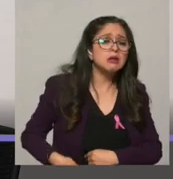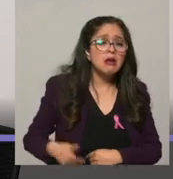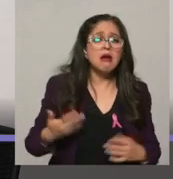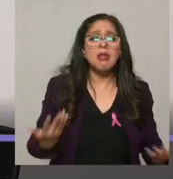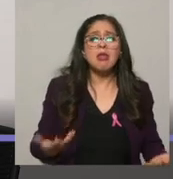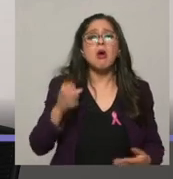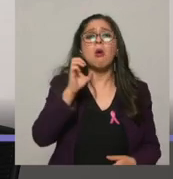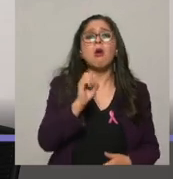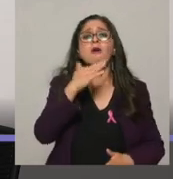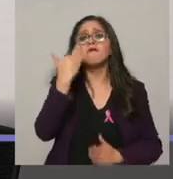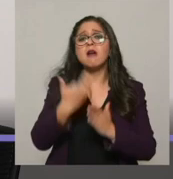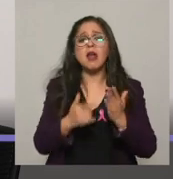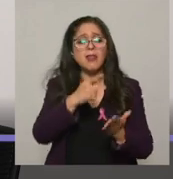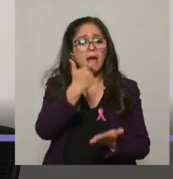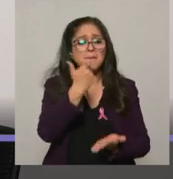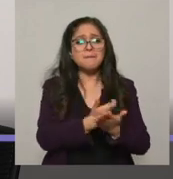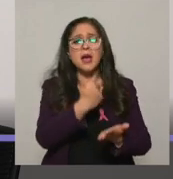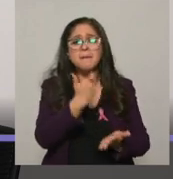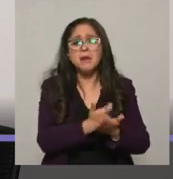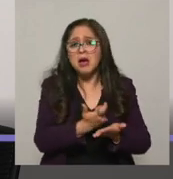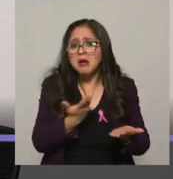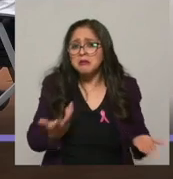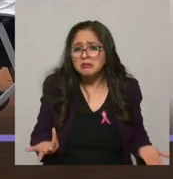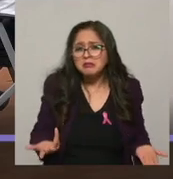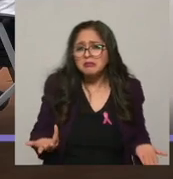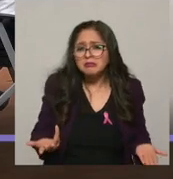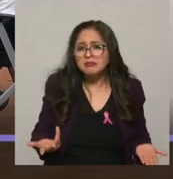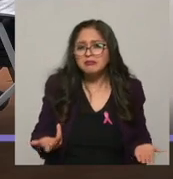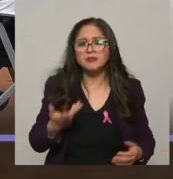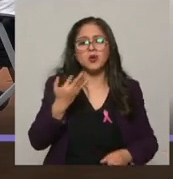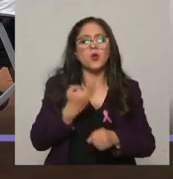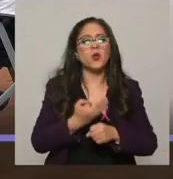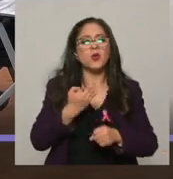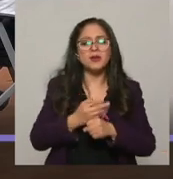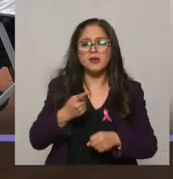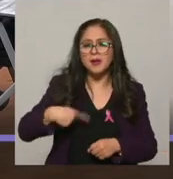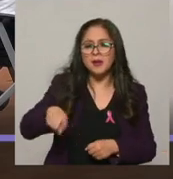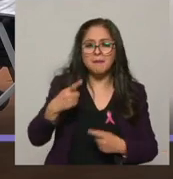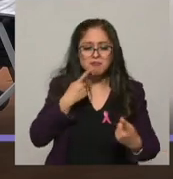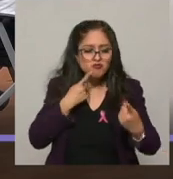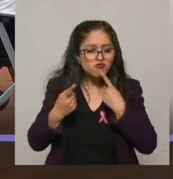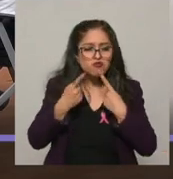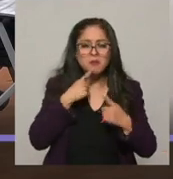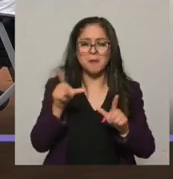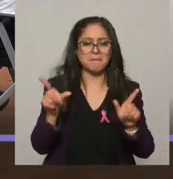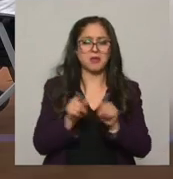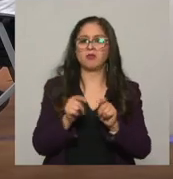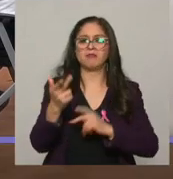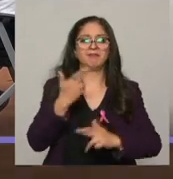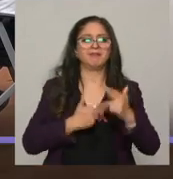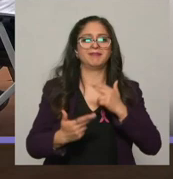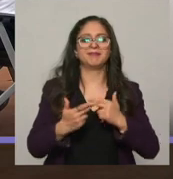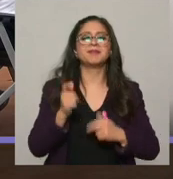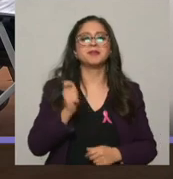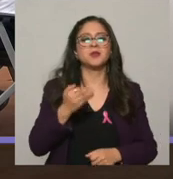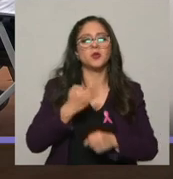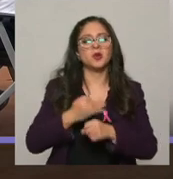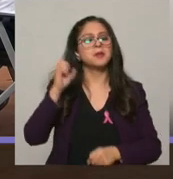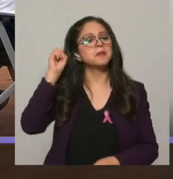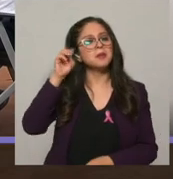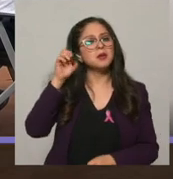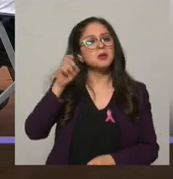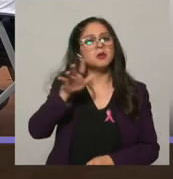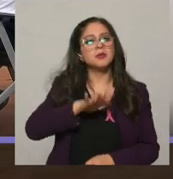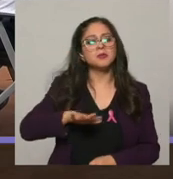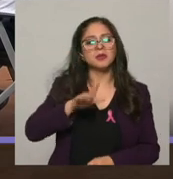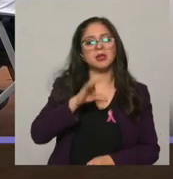estaba involucrado ajuste de cuentas. Exacto. Pero, sí. Vamos a irnos con esta reflexión a pausa, pero ya volvemos. Exacto. Estamos transmitiendo en vivo